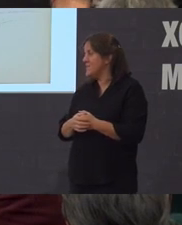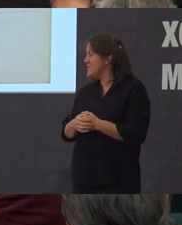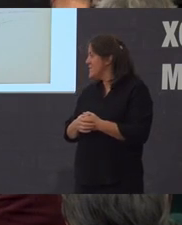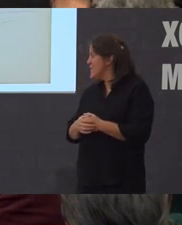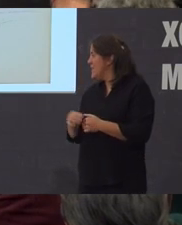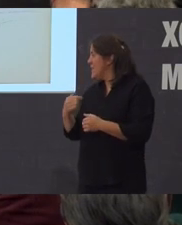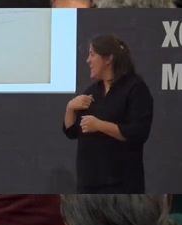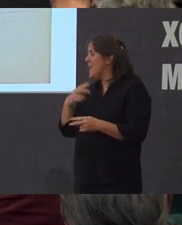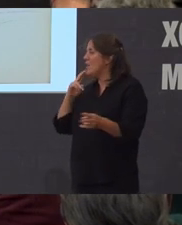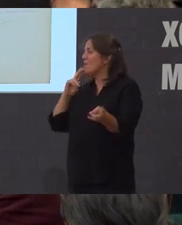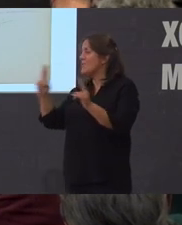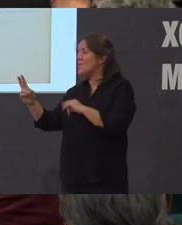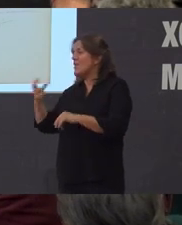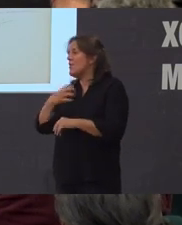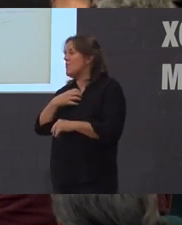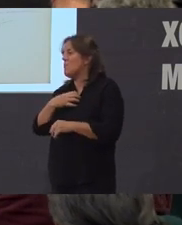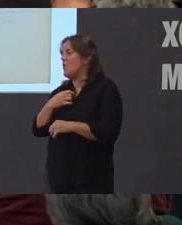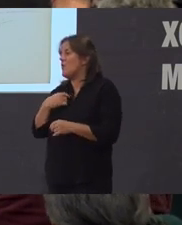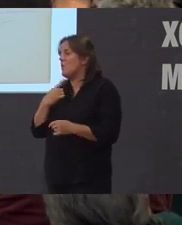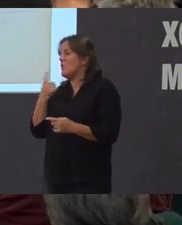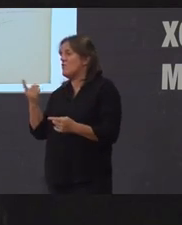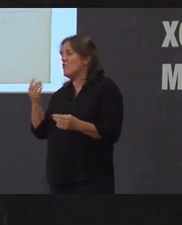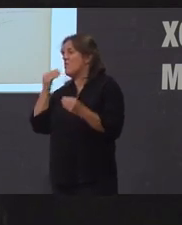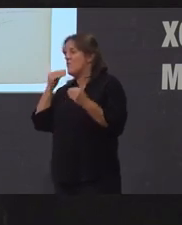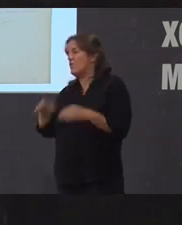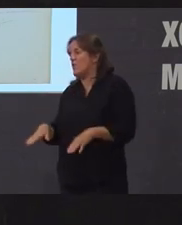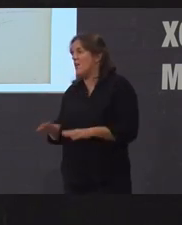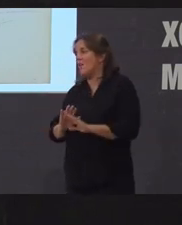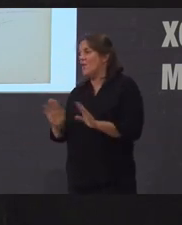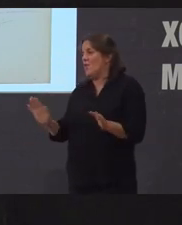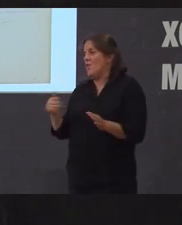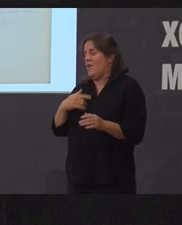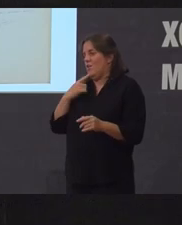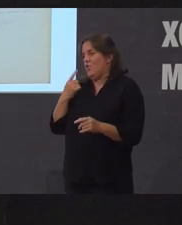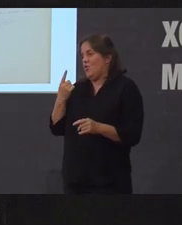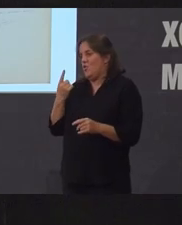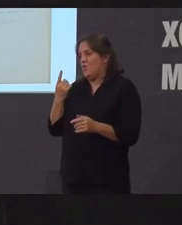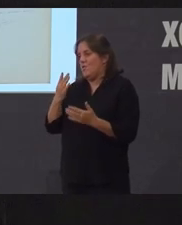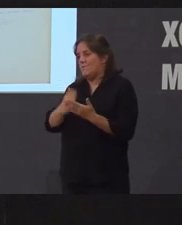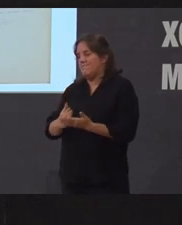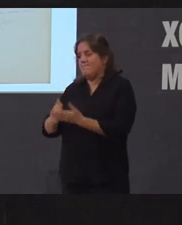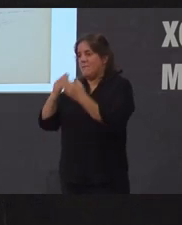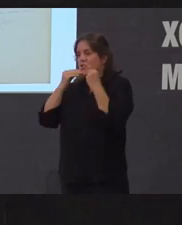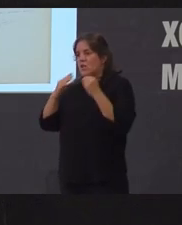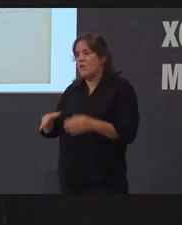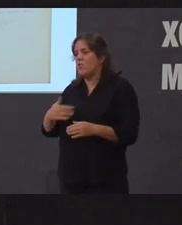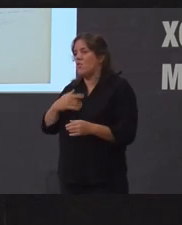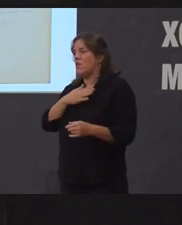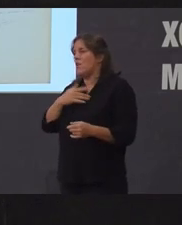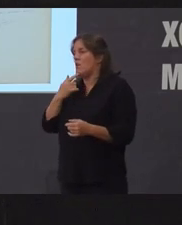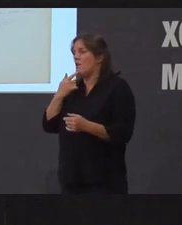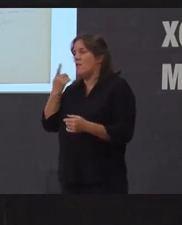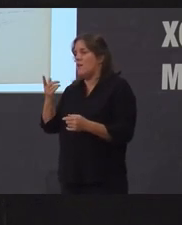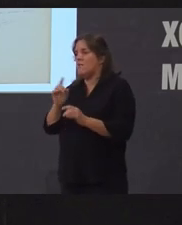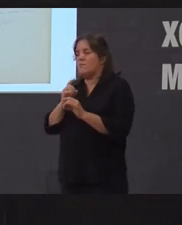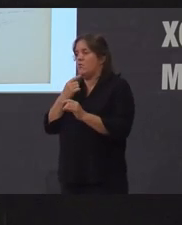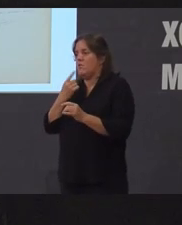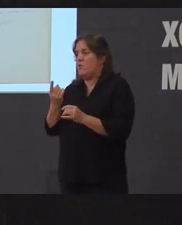Eu non lle podería responder, porque, bueno, eu simplemente son historiadora. Entón, eu o que sí que quería deixar claro é